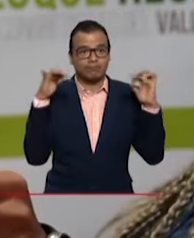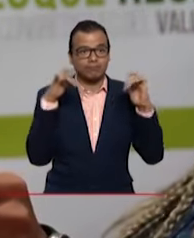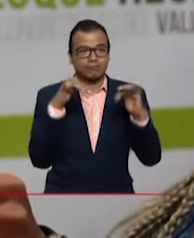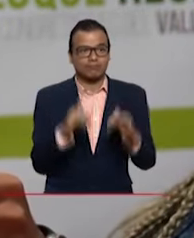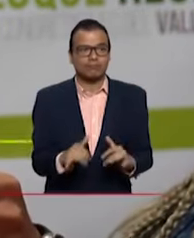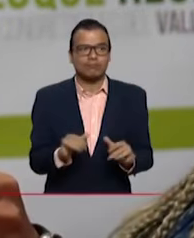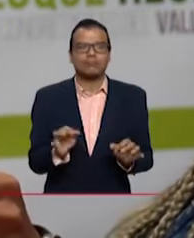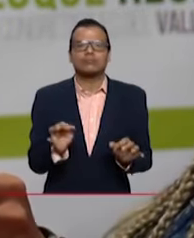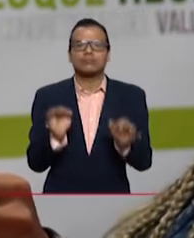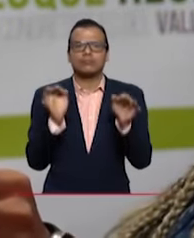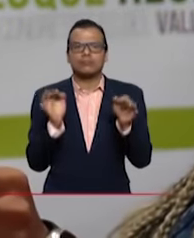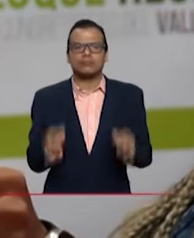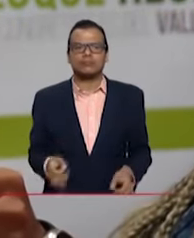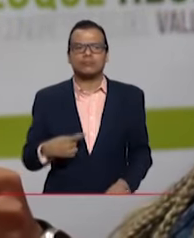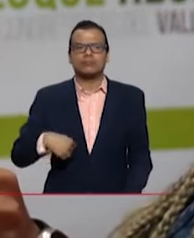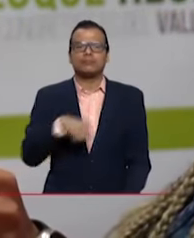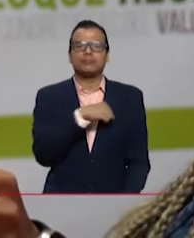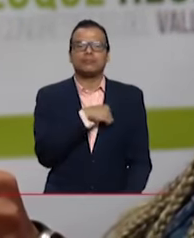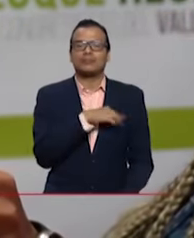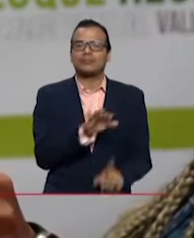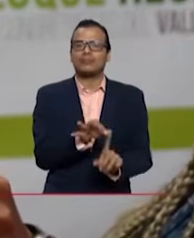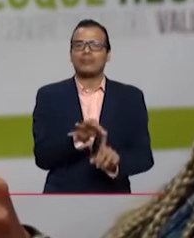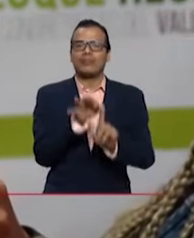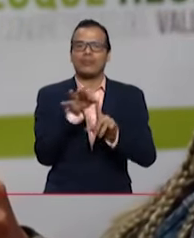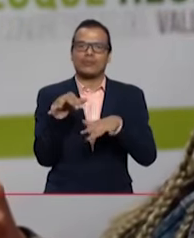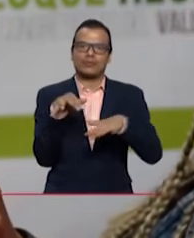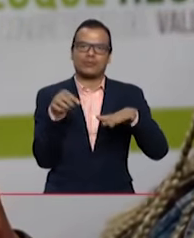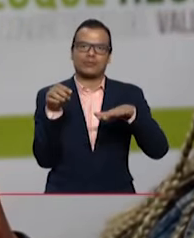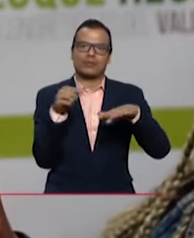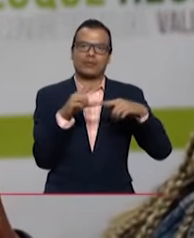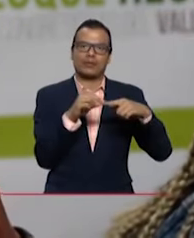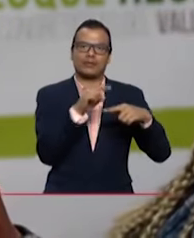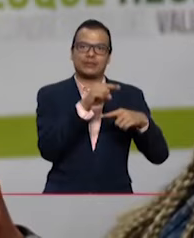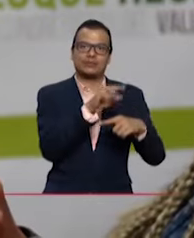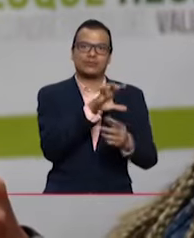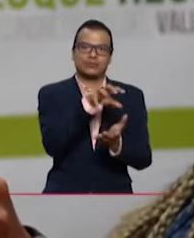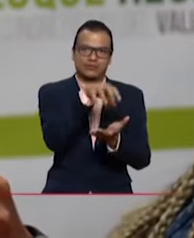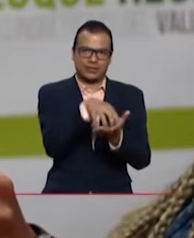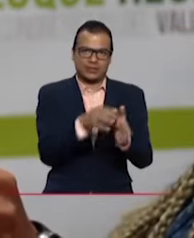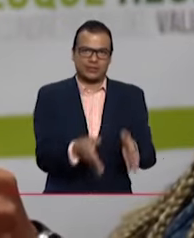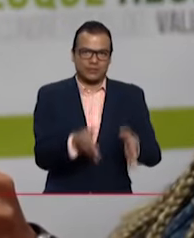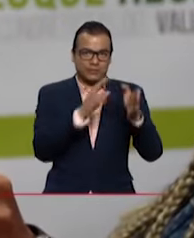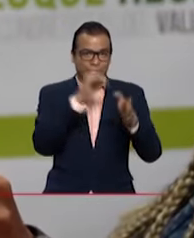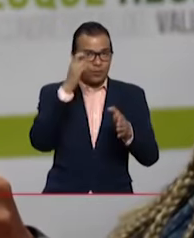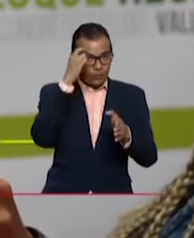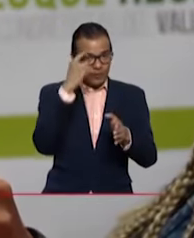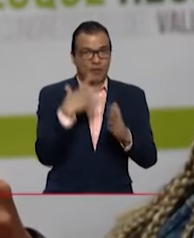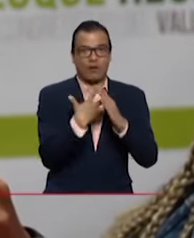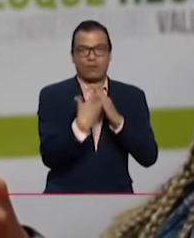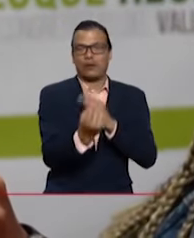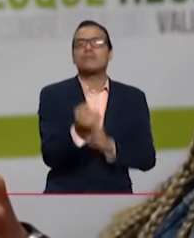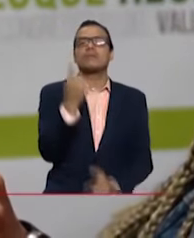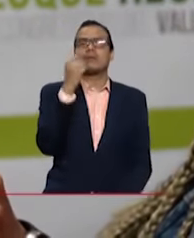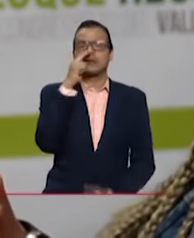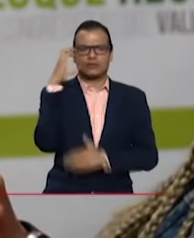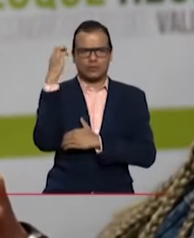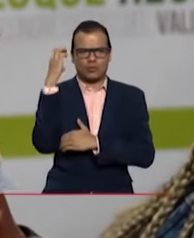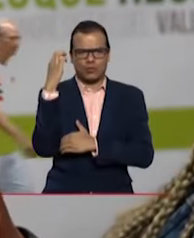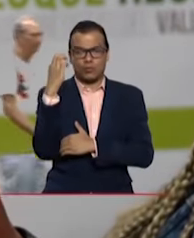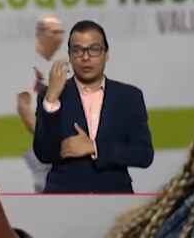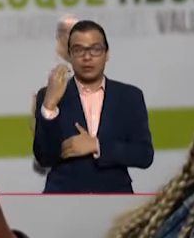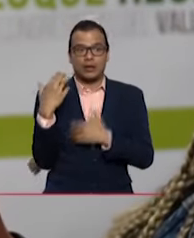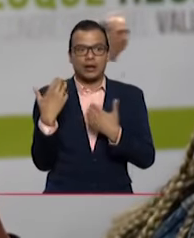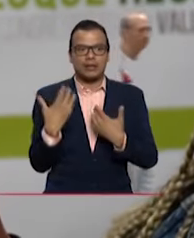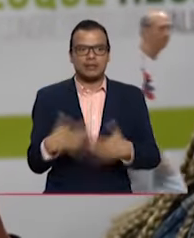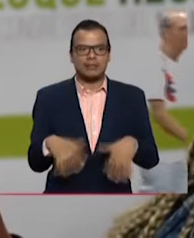a hacer algo único en el país, la zona verde en la plazoleta de San Francisco. Por primera vez en la historia vamos a tener más de 600